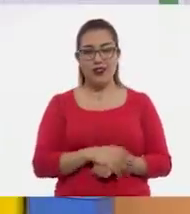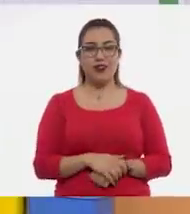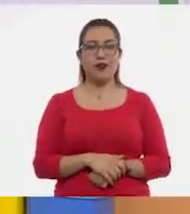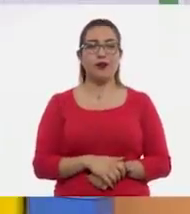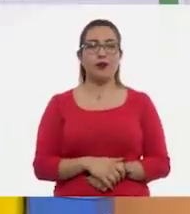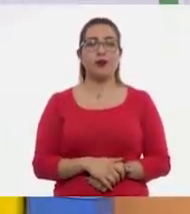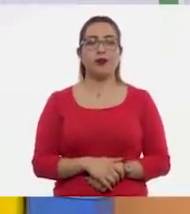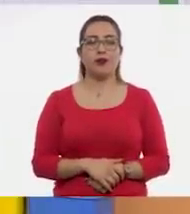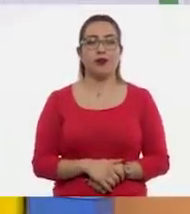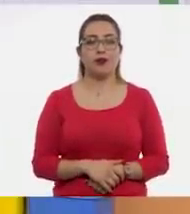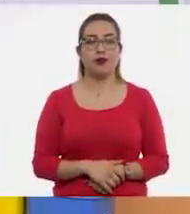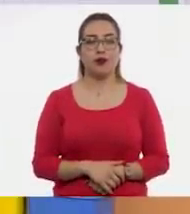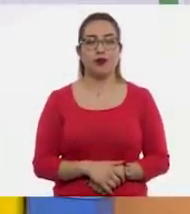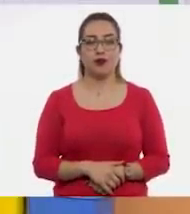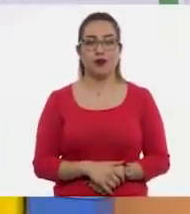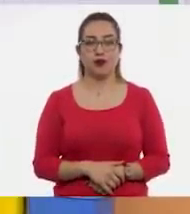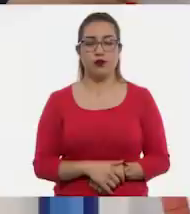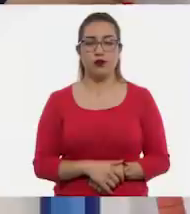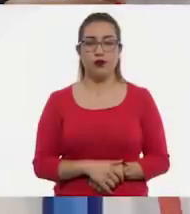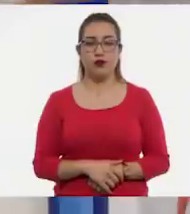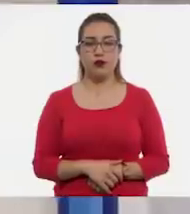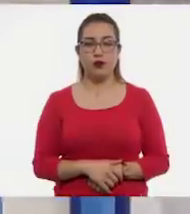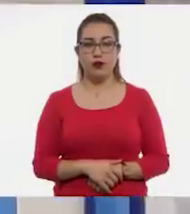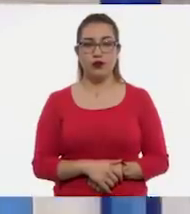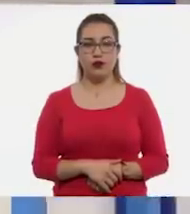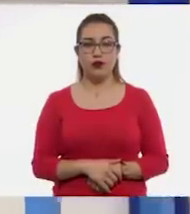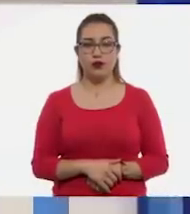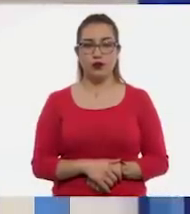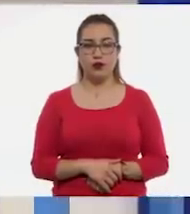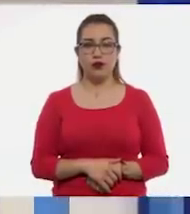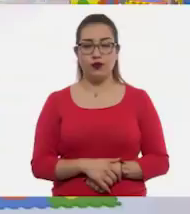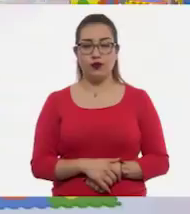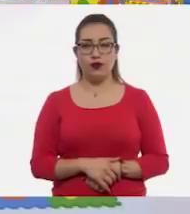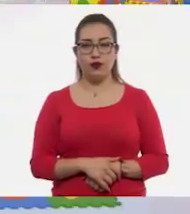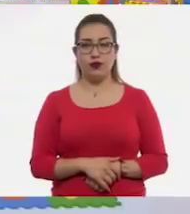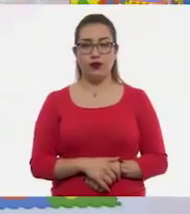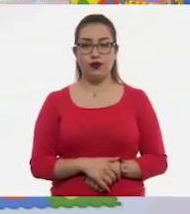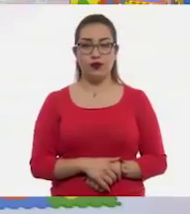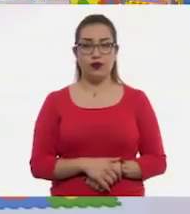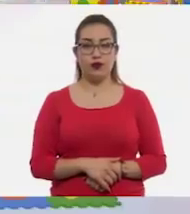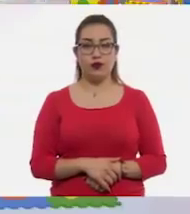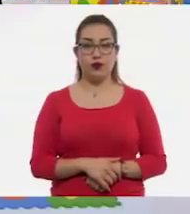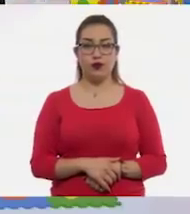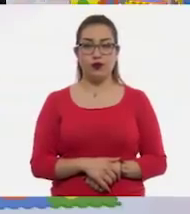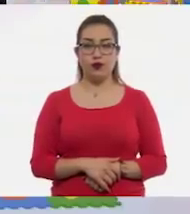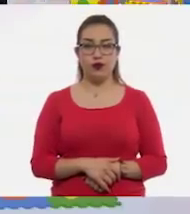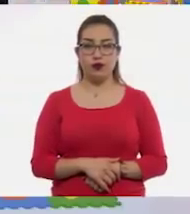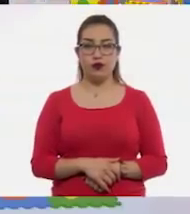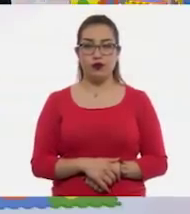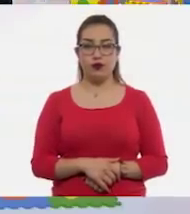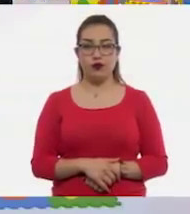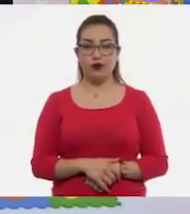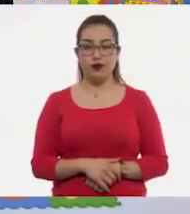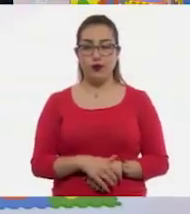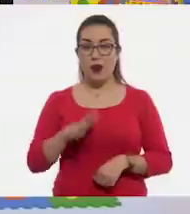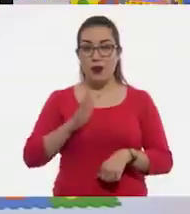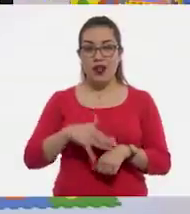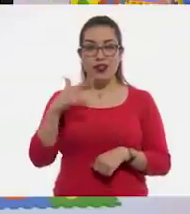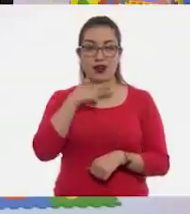Colocamos esta tercera. Muy bien. ¿Te pasa la otra? Ah, sí, trabajando en equipo es más rápido, ¿verdad? Terminamos más